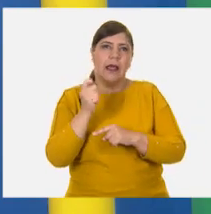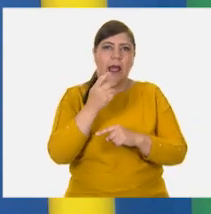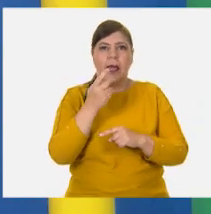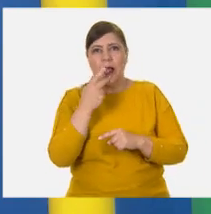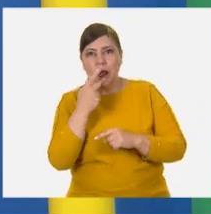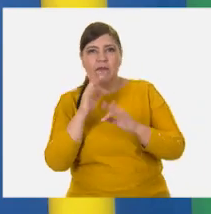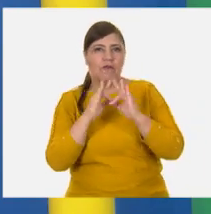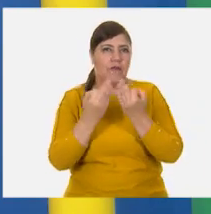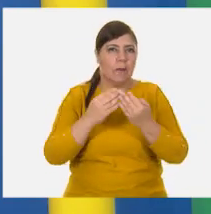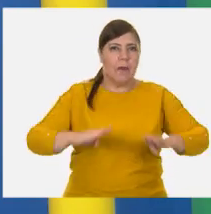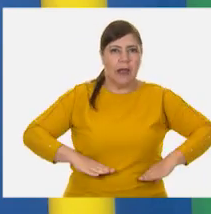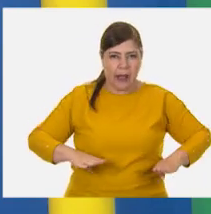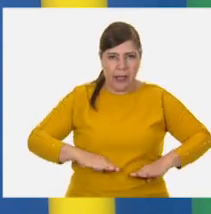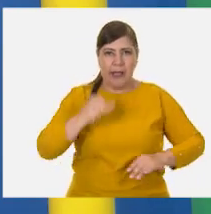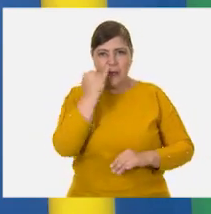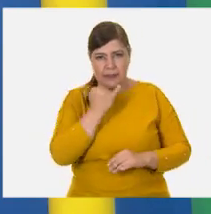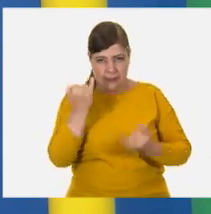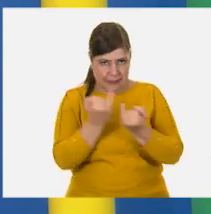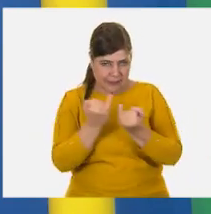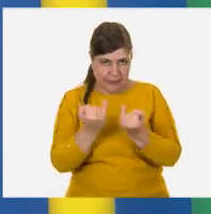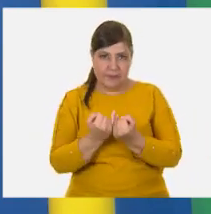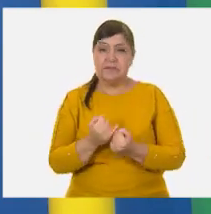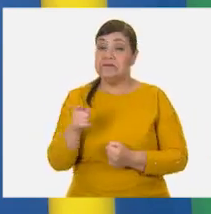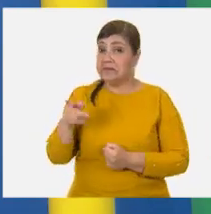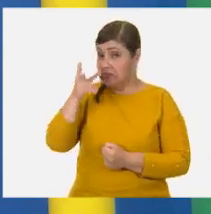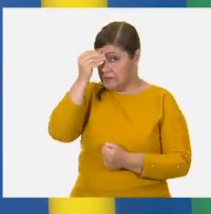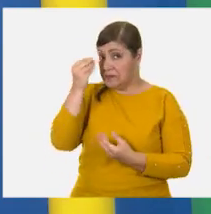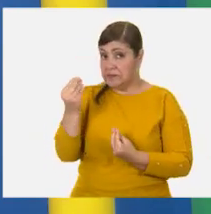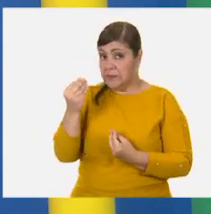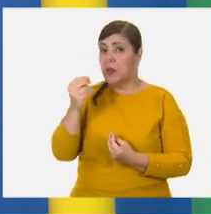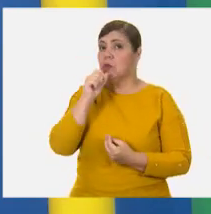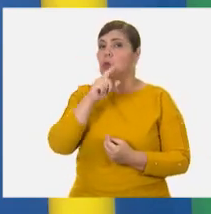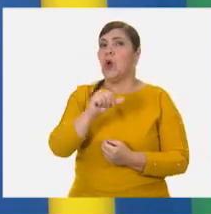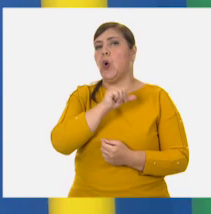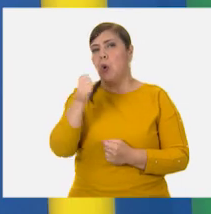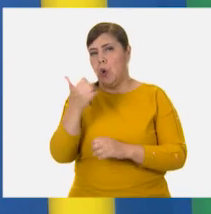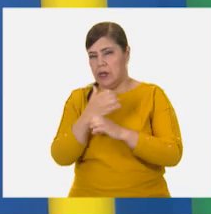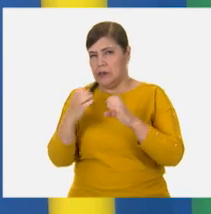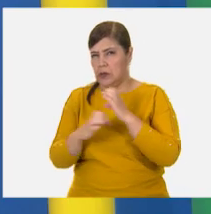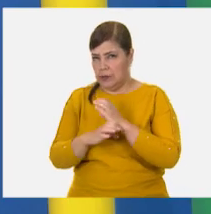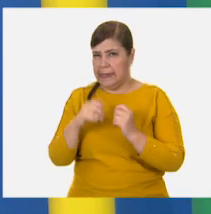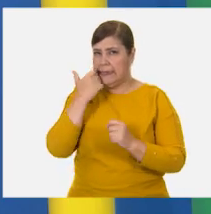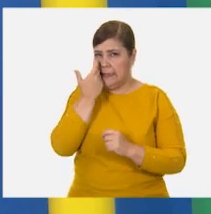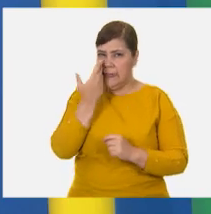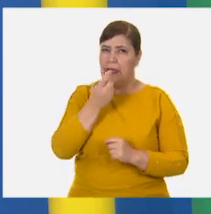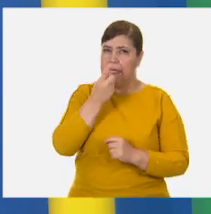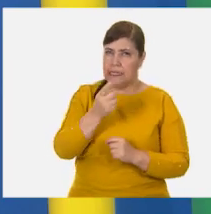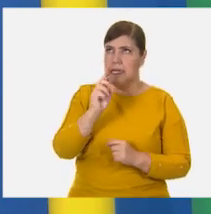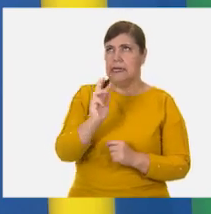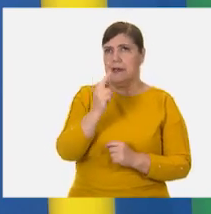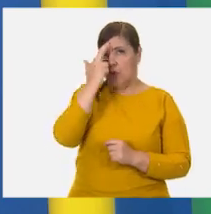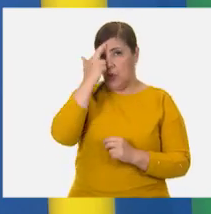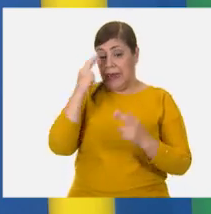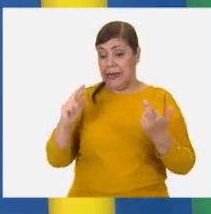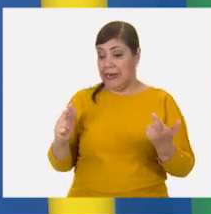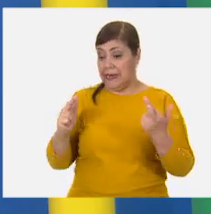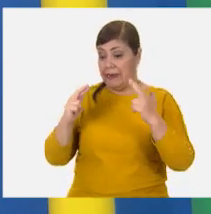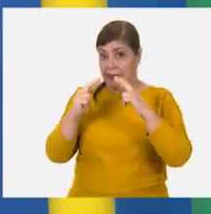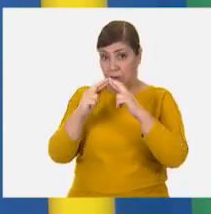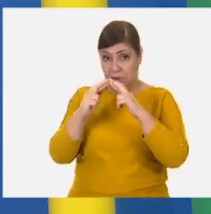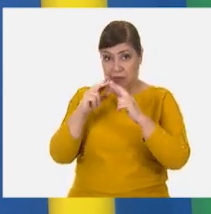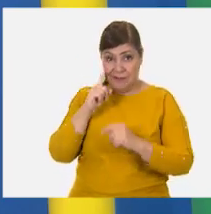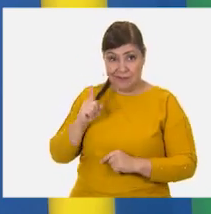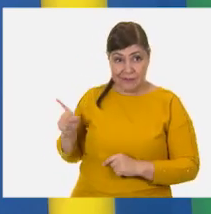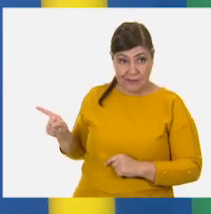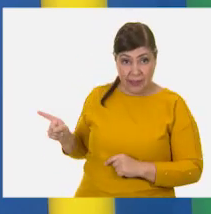mucho, Jenny. Otro aspecto que me gustaría mencionar antes de finalizar con el tema es la religión.